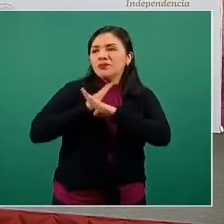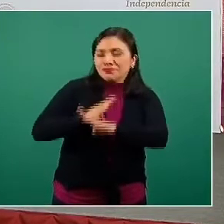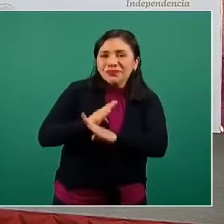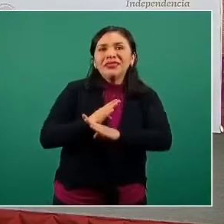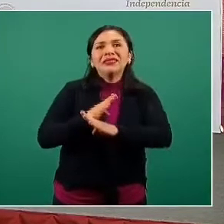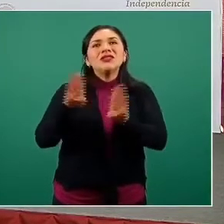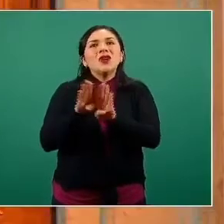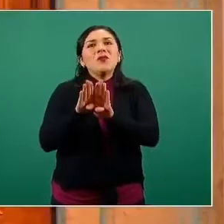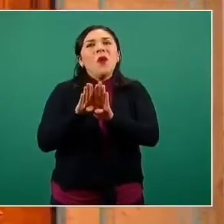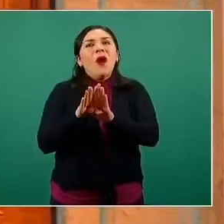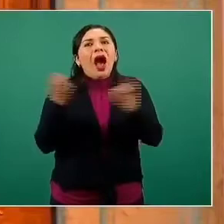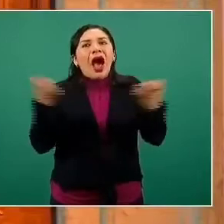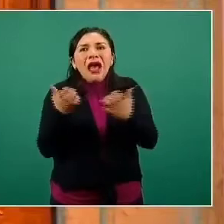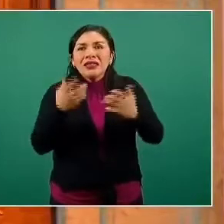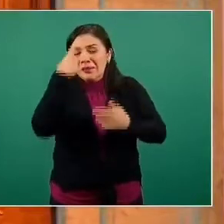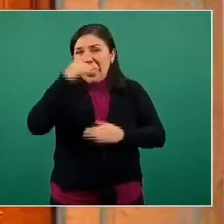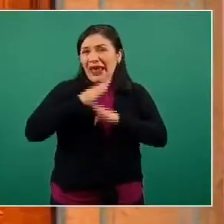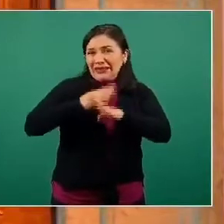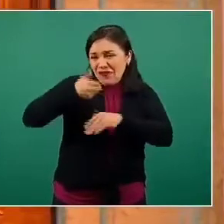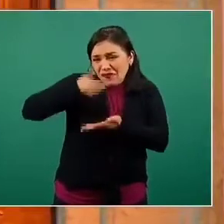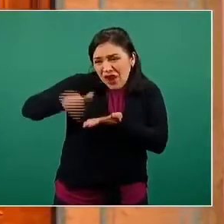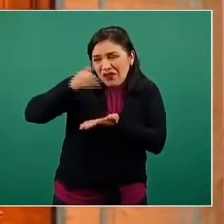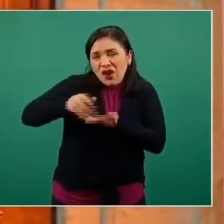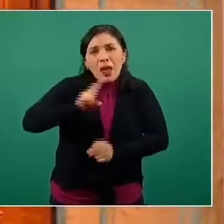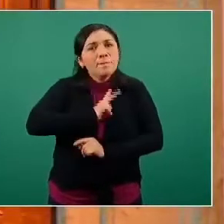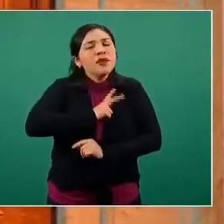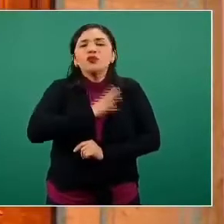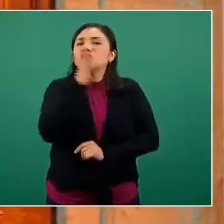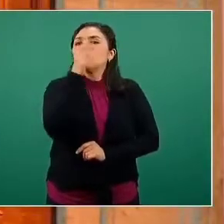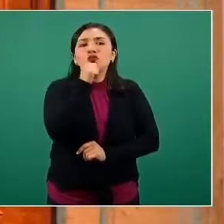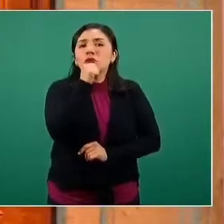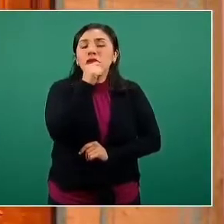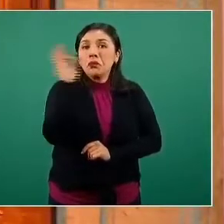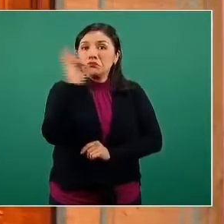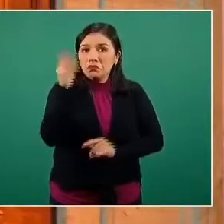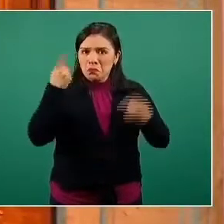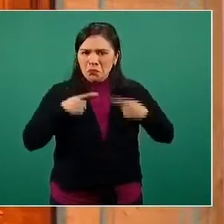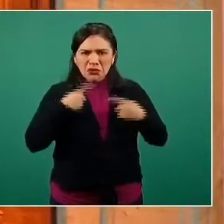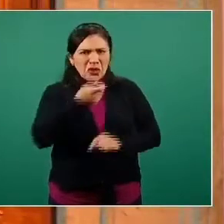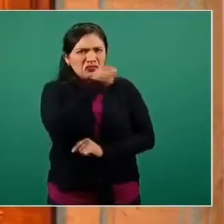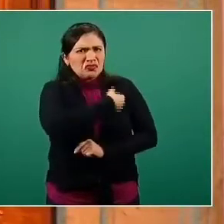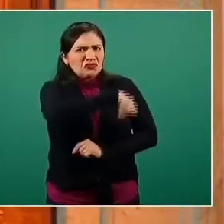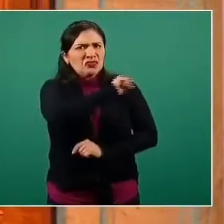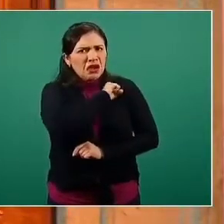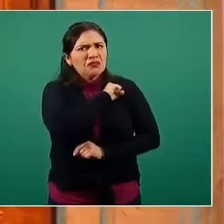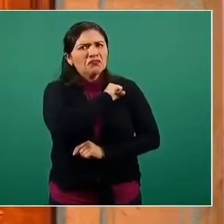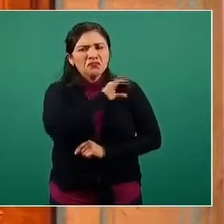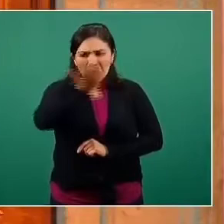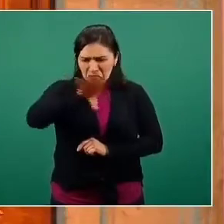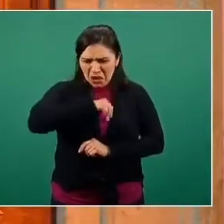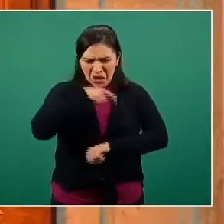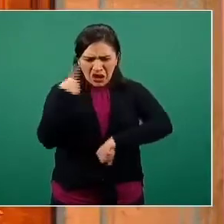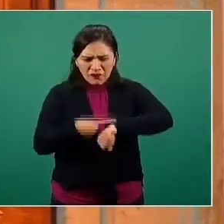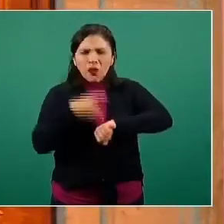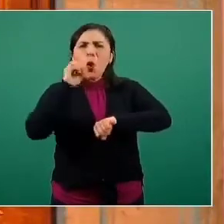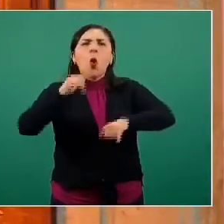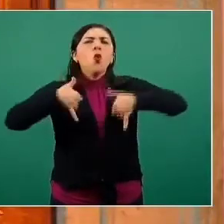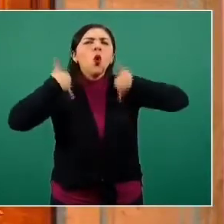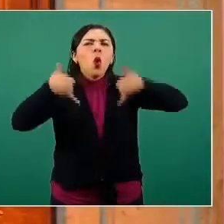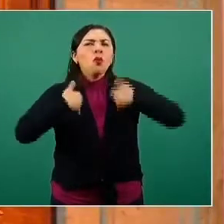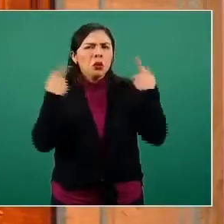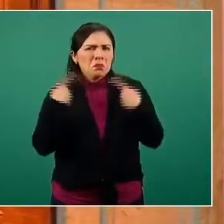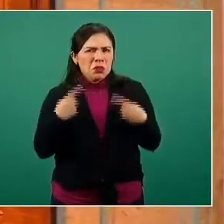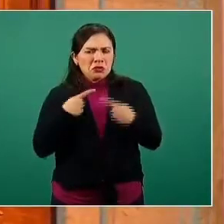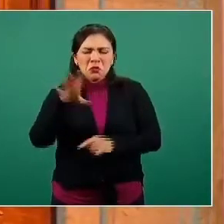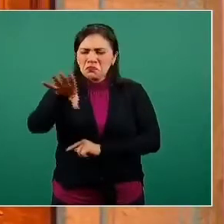misma actividad que podría tenerlo si una persona sana o una persona de menor edad,